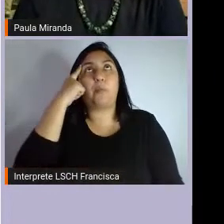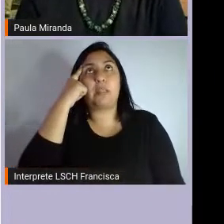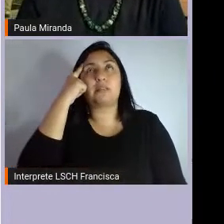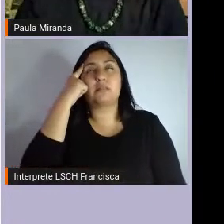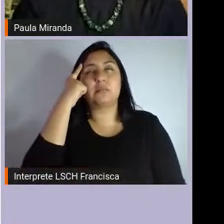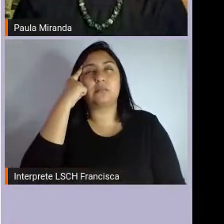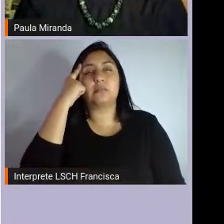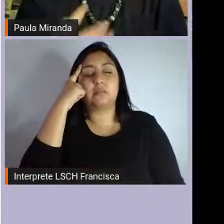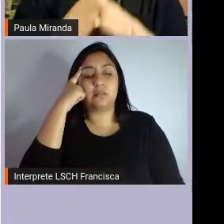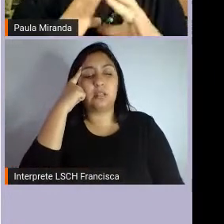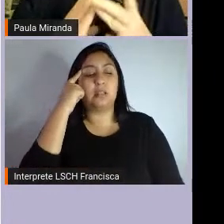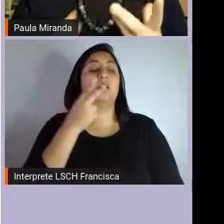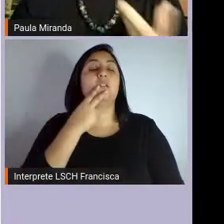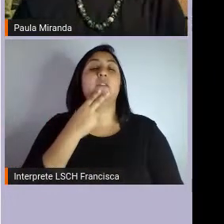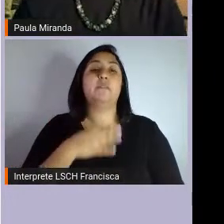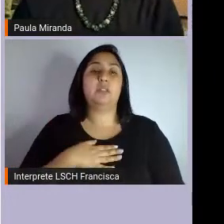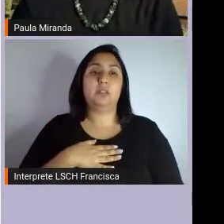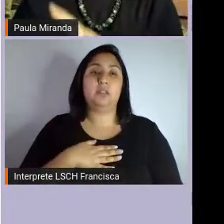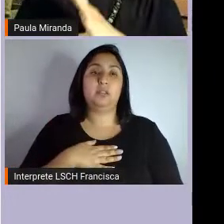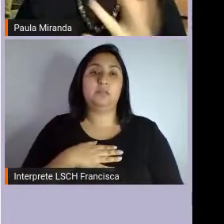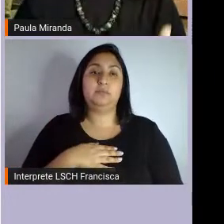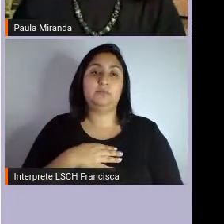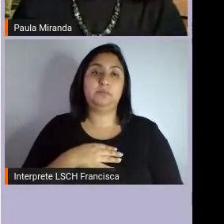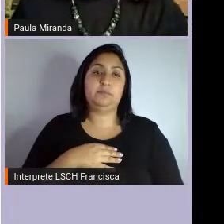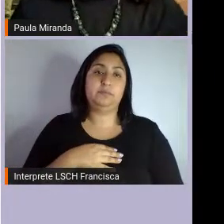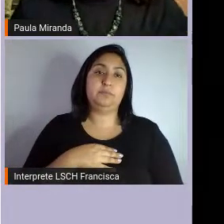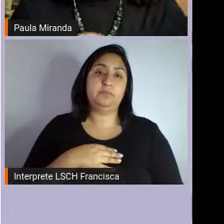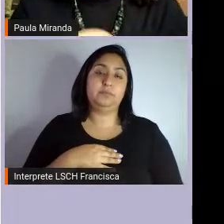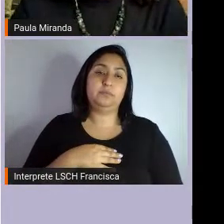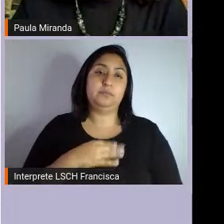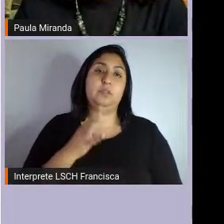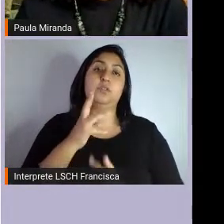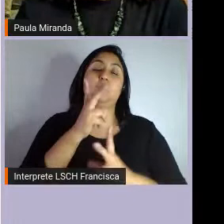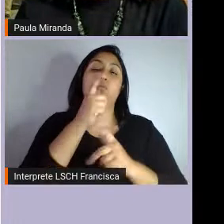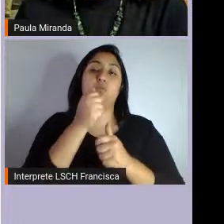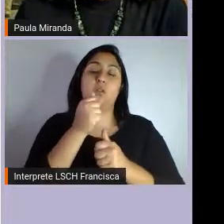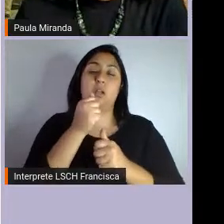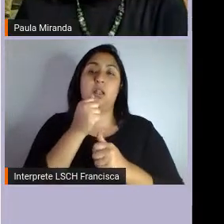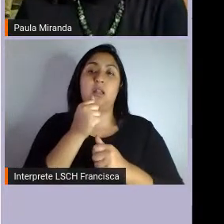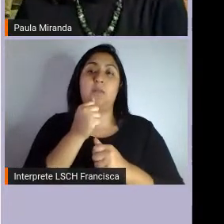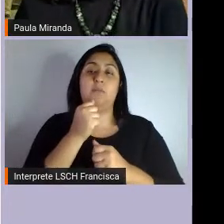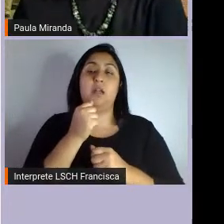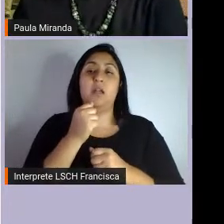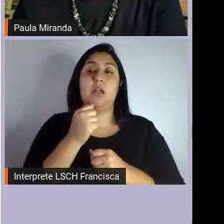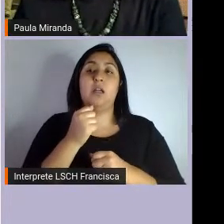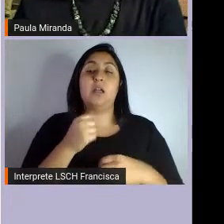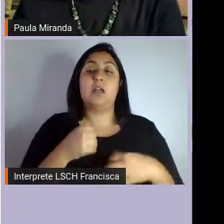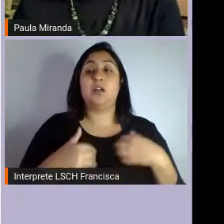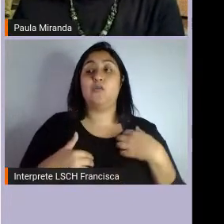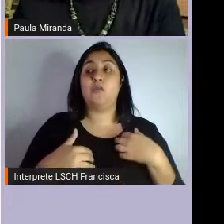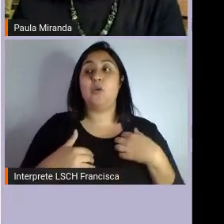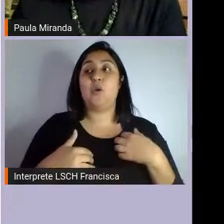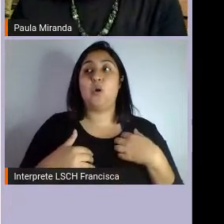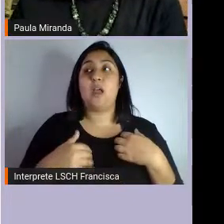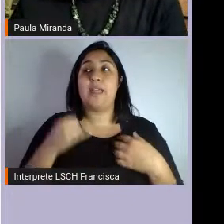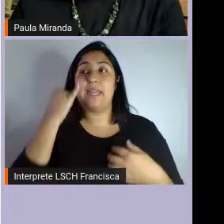pensarnos en esta vida. O sea, siempre estaba muy inquieta, es un alma absolutamente inquieta e infinitamente apasionada, todos